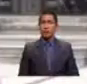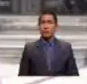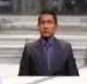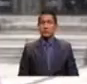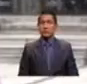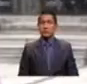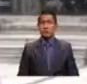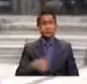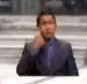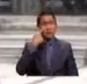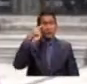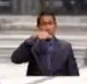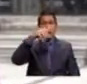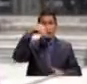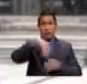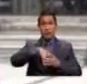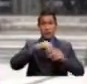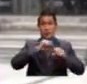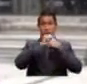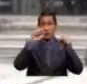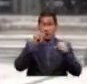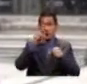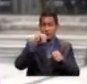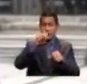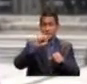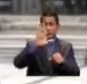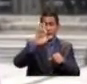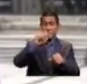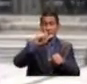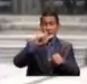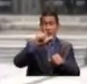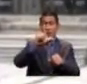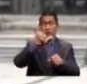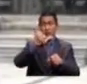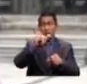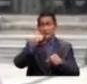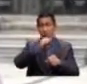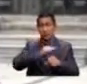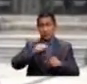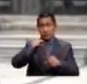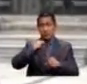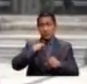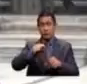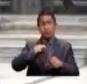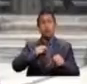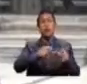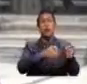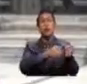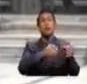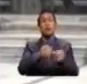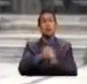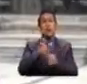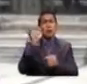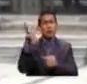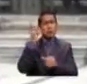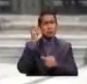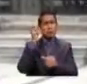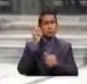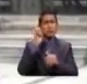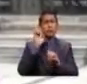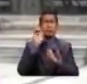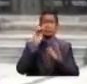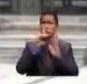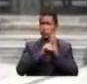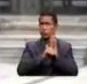Así es, esta mañana la asambleísta Natalie Murillo dijo en una rueda de prensa que llegó a su despacho una denuncia de un supuesto